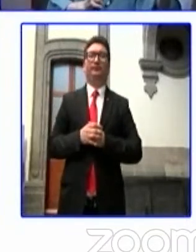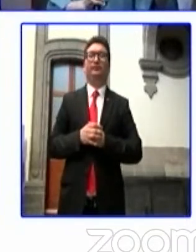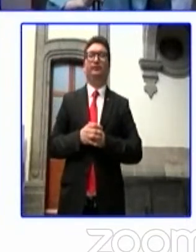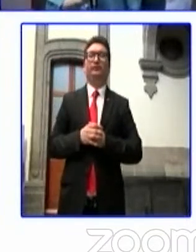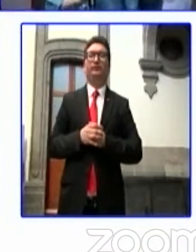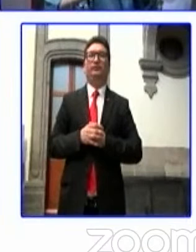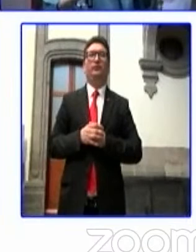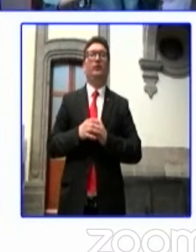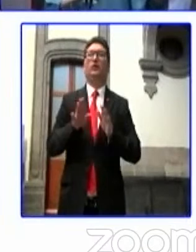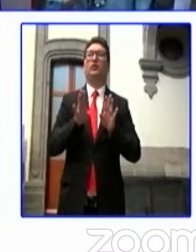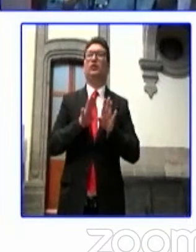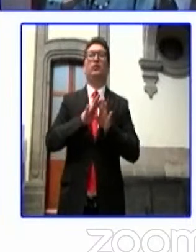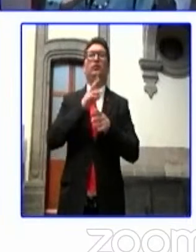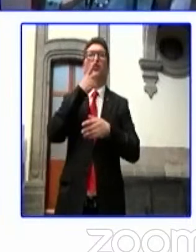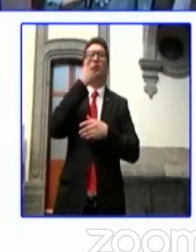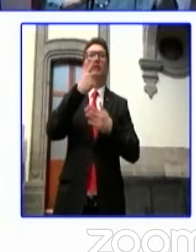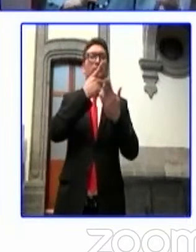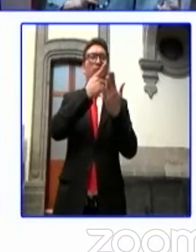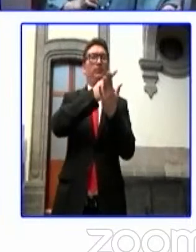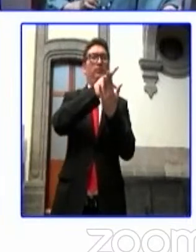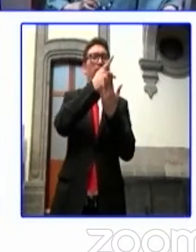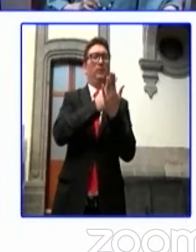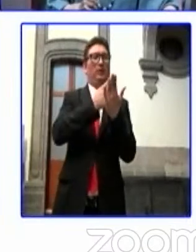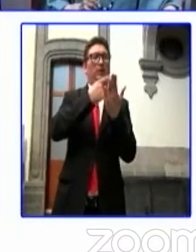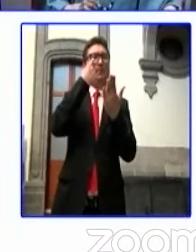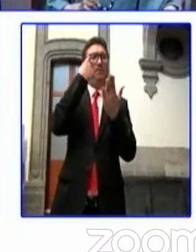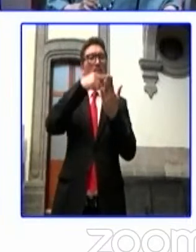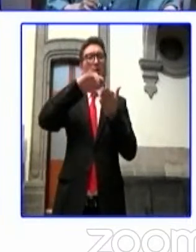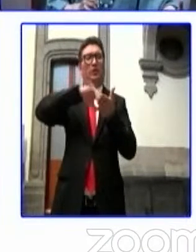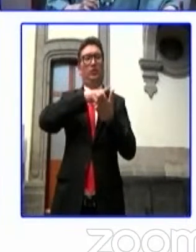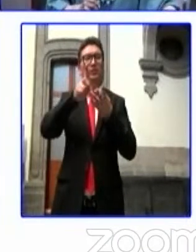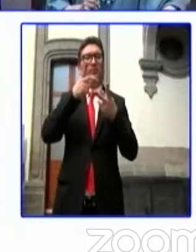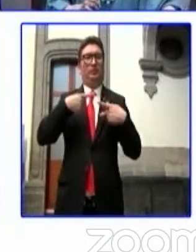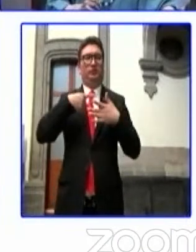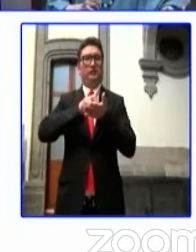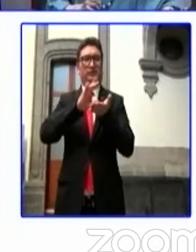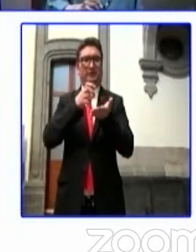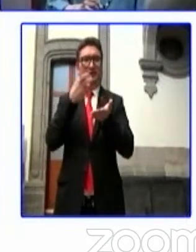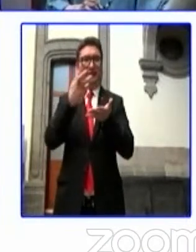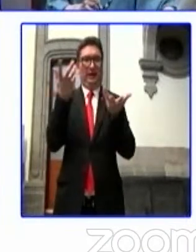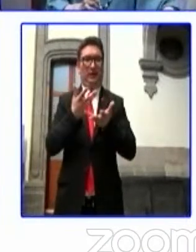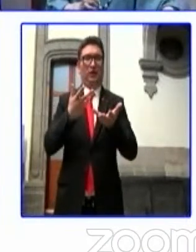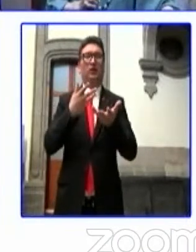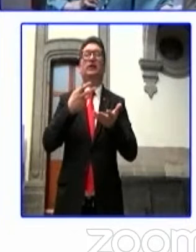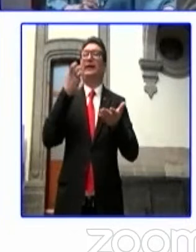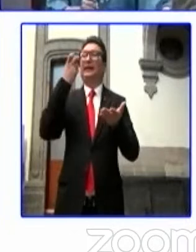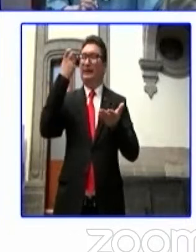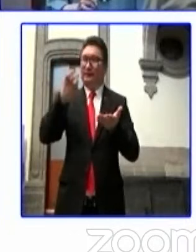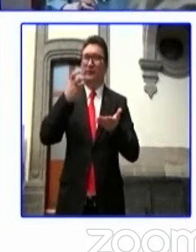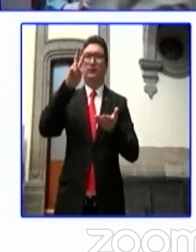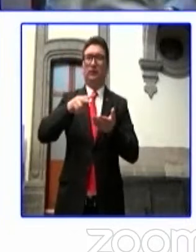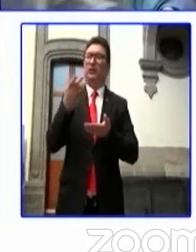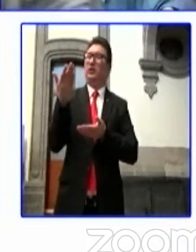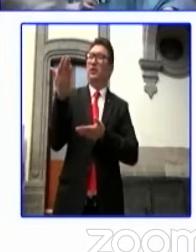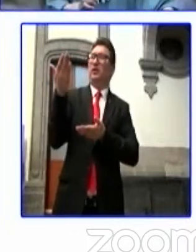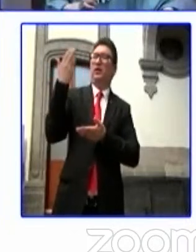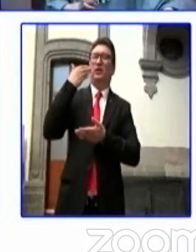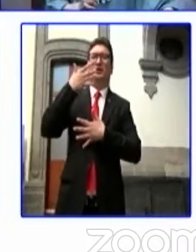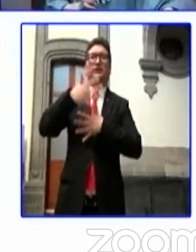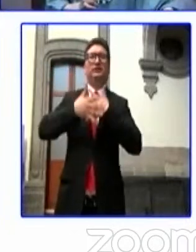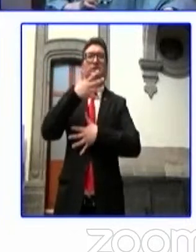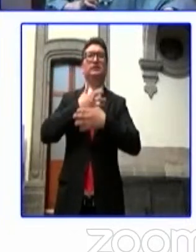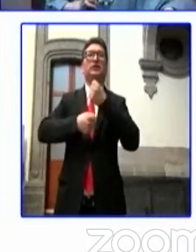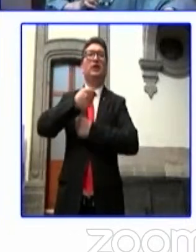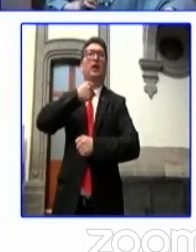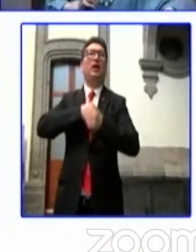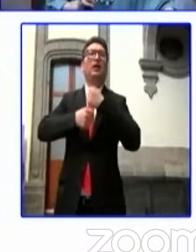¿cómo le están llamando? Plan para la aplicación de la convención. Efectivamente, hace 15 años que entró en vigor